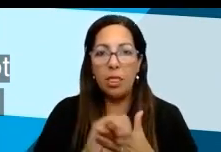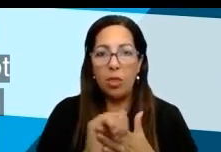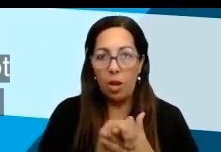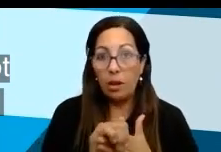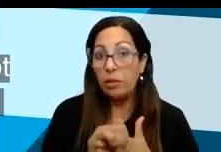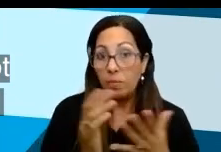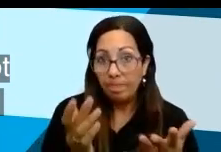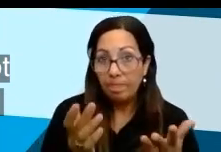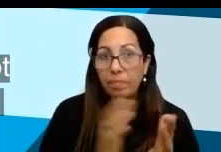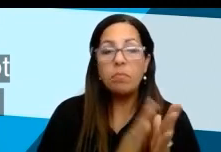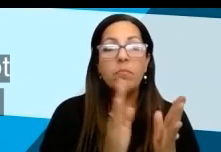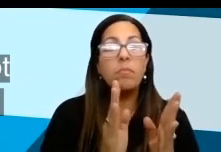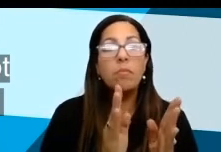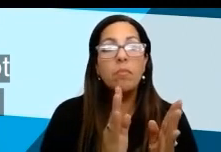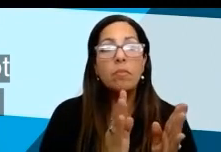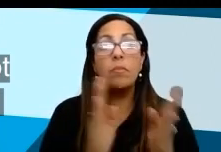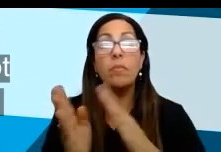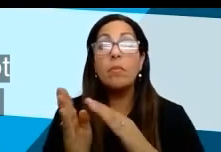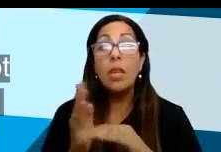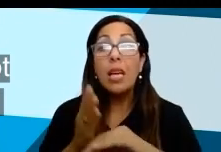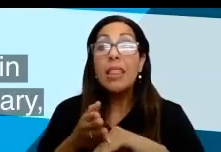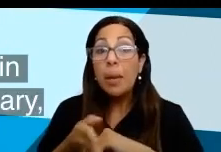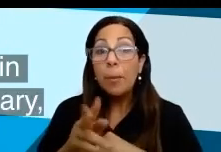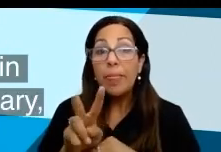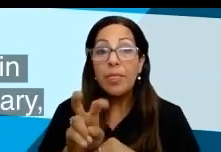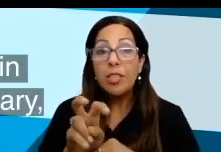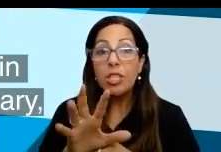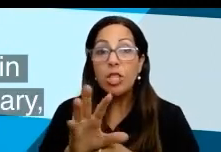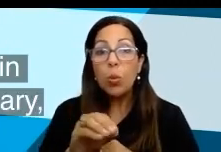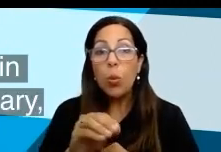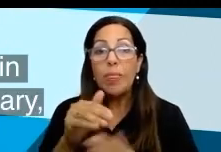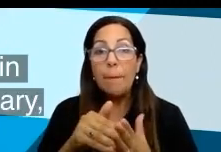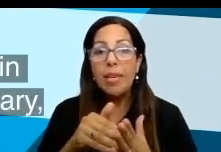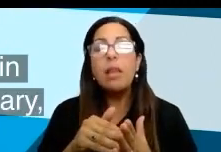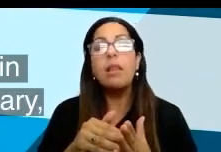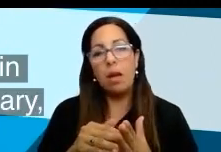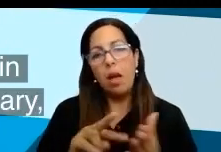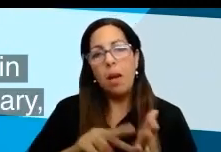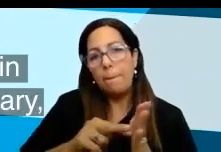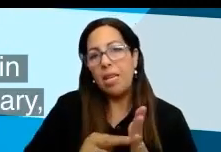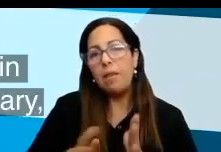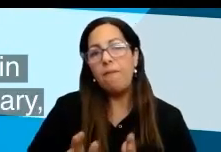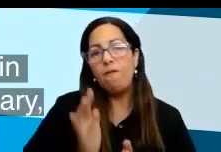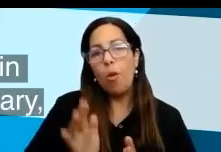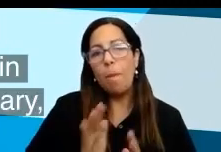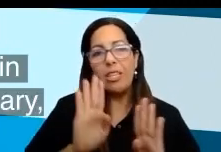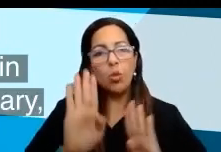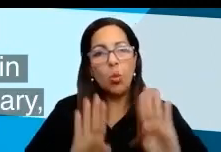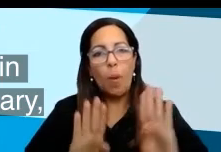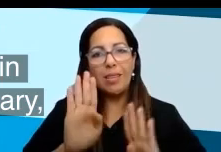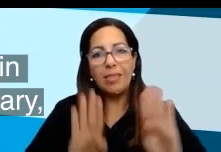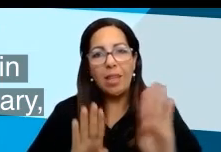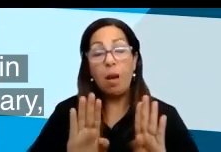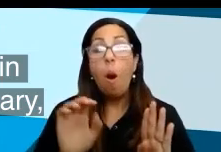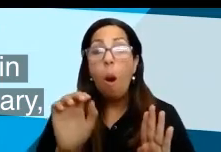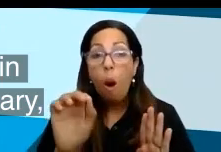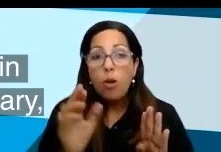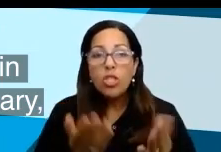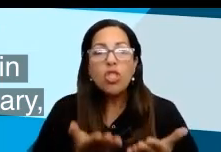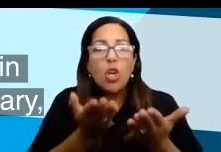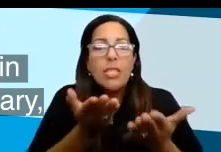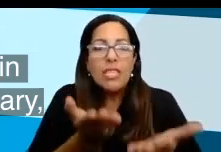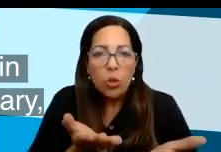partir de los 250 mil, estamos hablando ya de subastas formales o solicitudes de propuesta que pueden estar